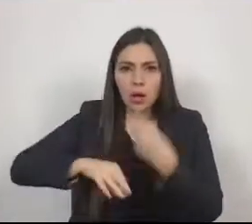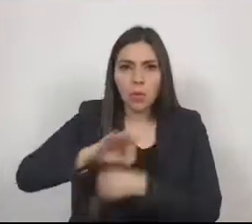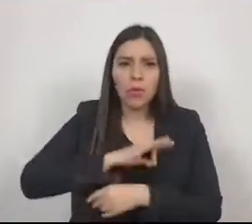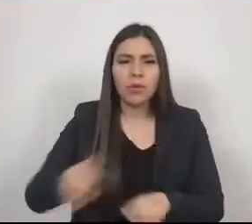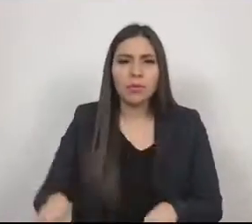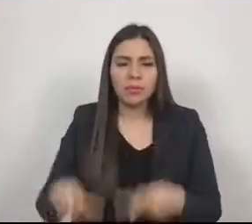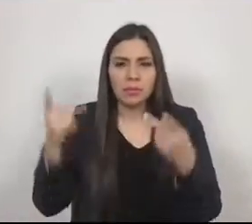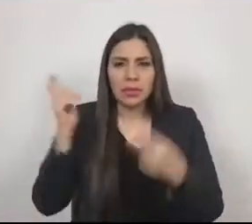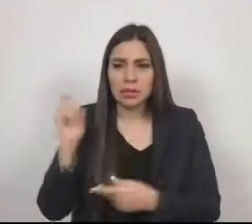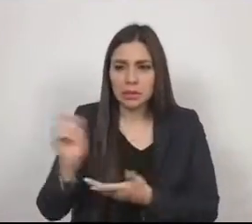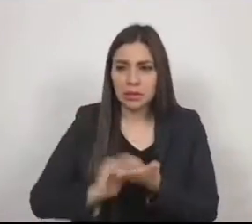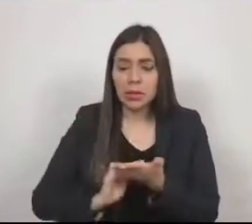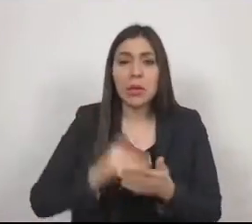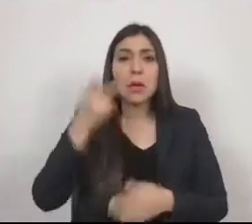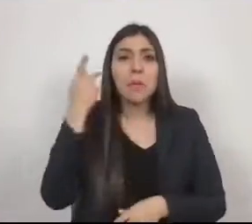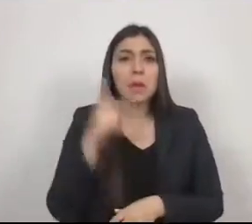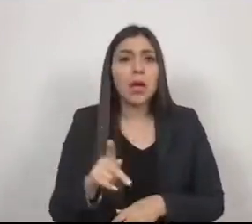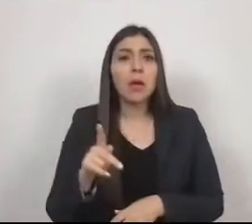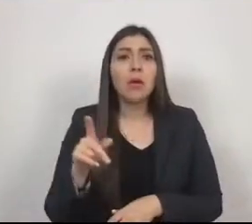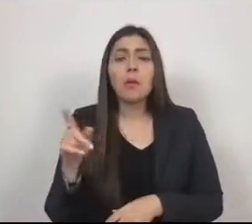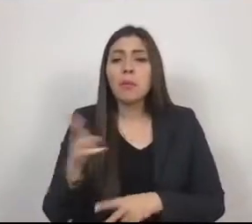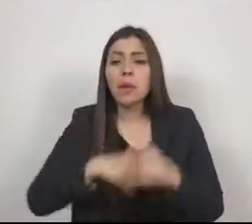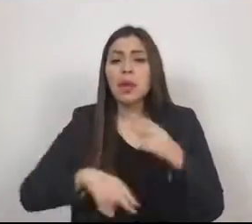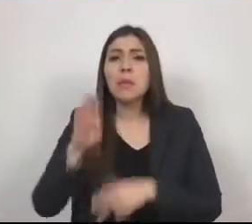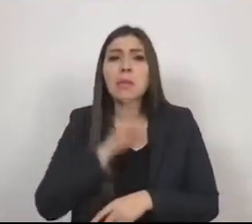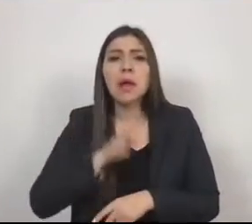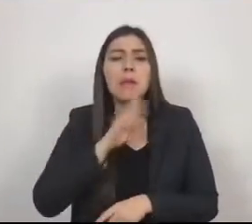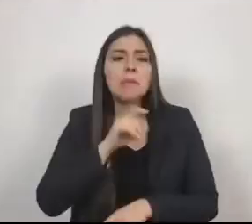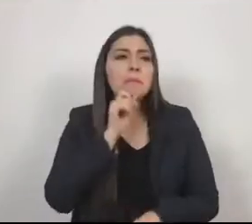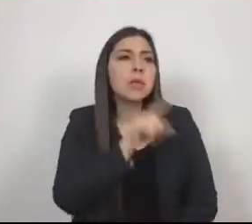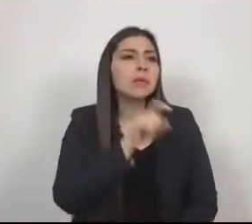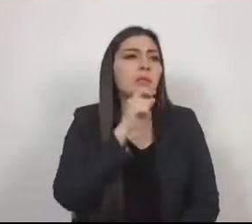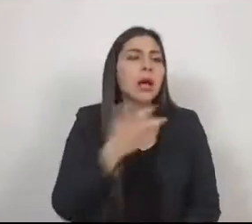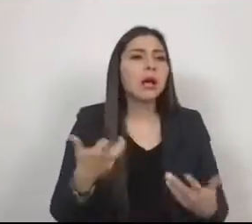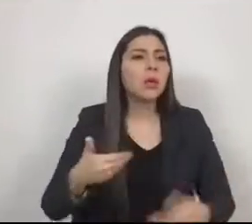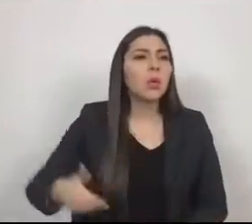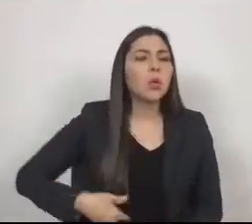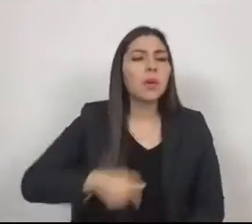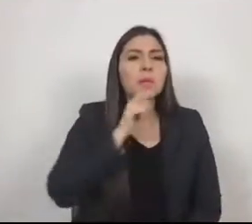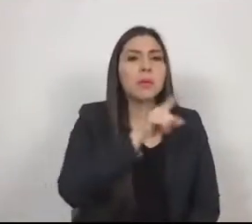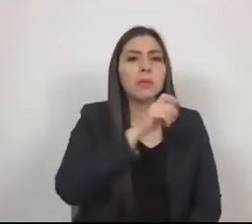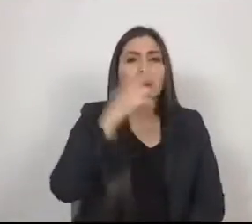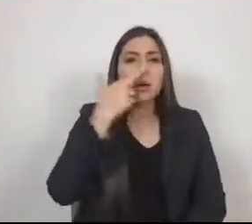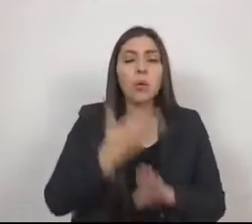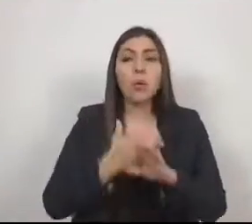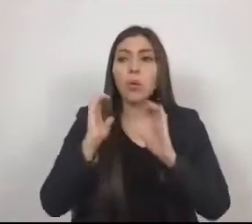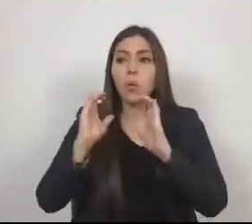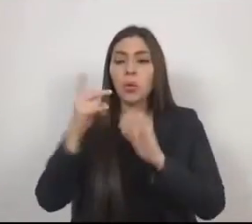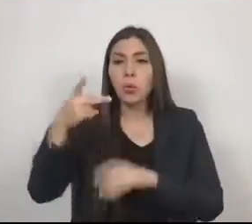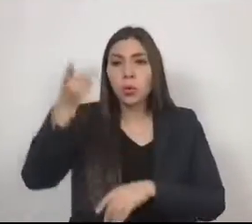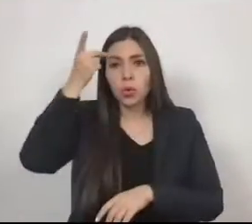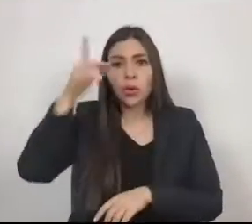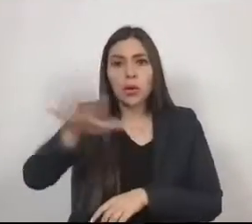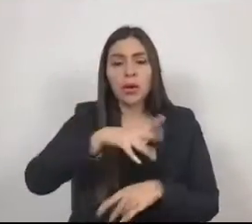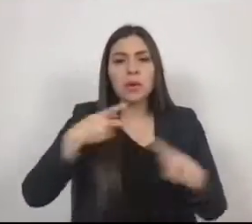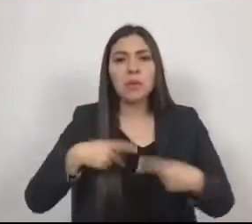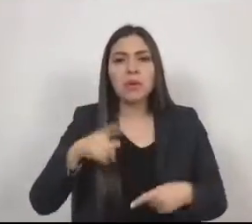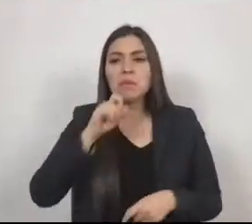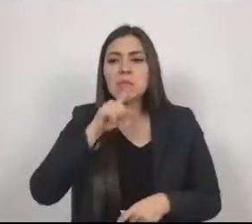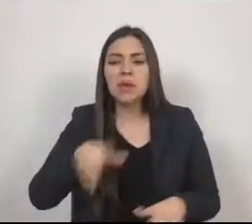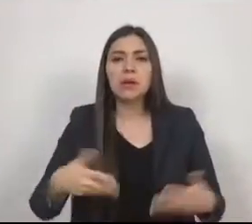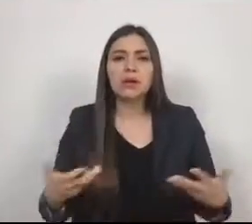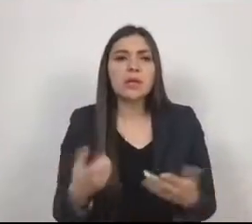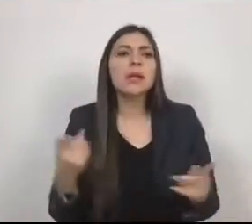¿qué pasa cuando los males fueron creados por los mismos responsables de cuidar el patrimonio ciudadano? Las autoridades y funcionarios